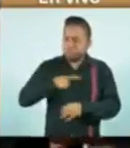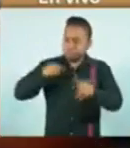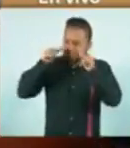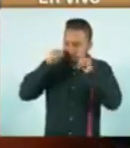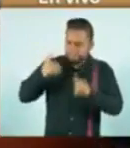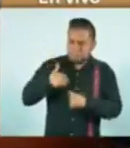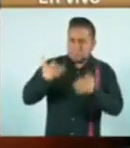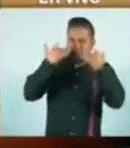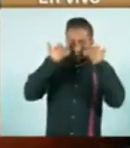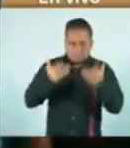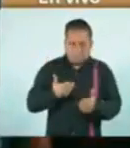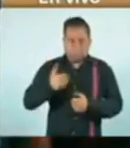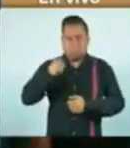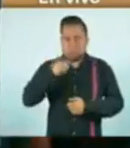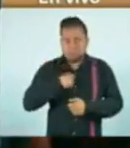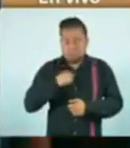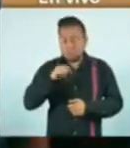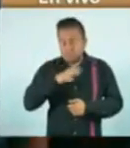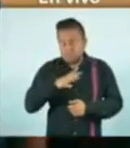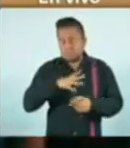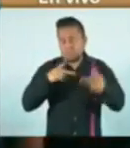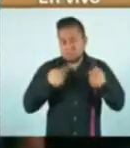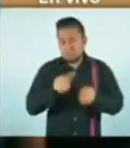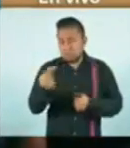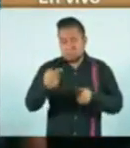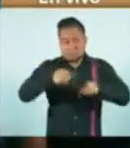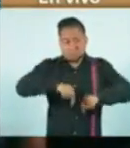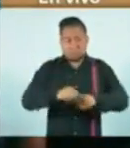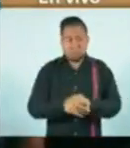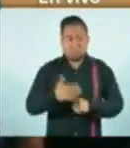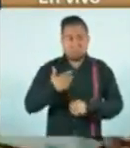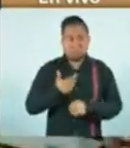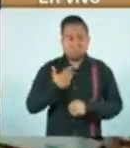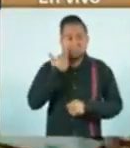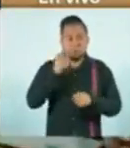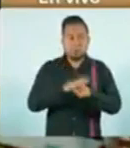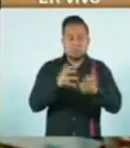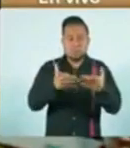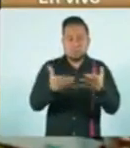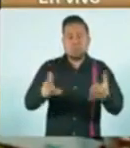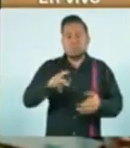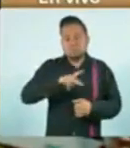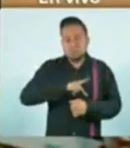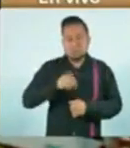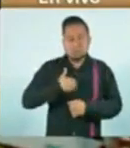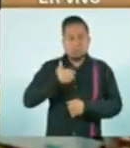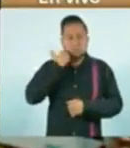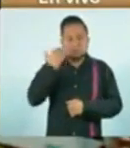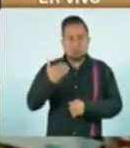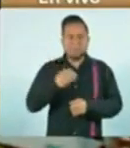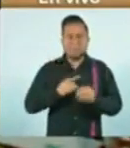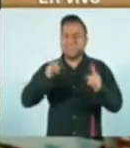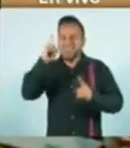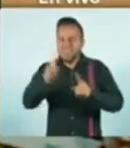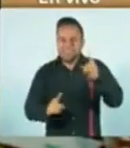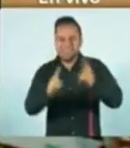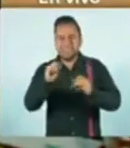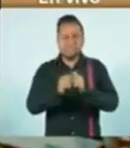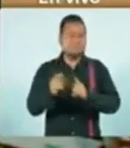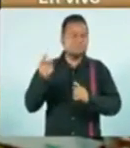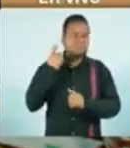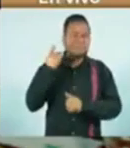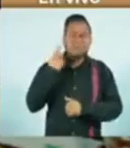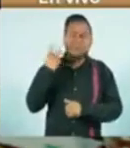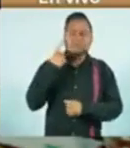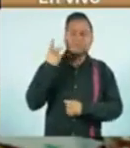vea que seis partes necesitadas. Pues siempre hemos querido obtener un terreno. Siempre ha habido mucha controversia con los políticos. Por ejemplo,